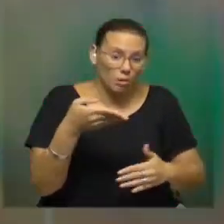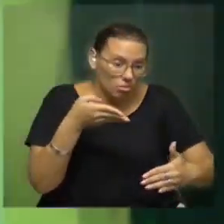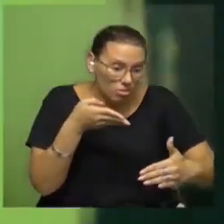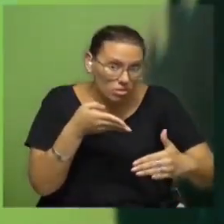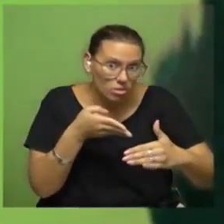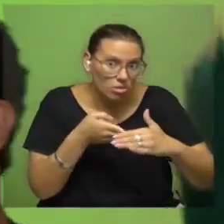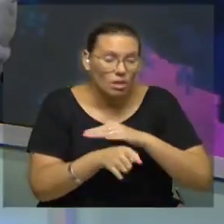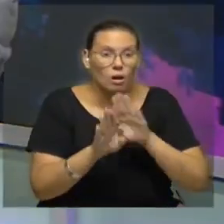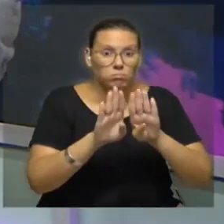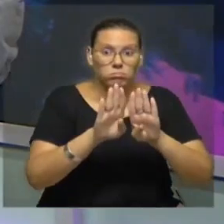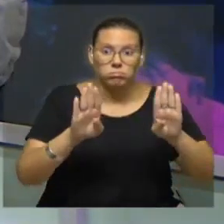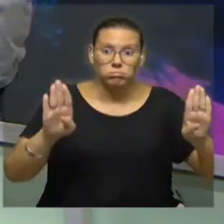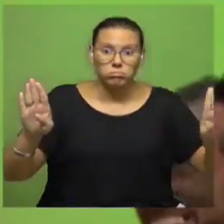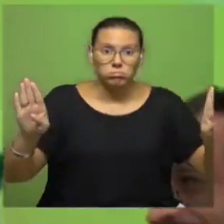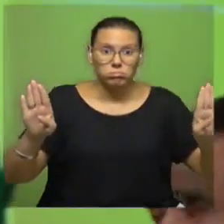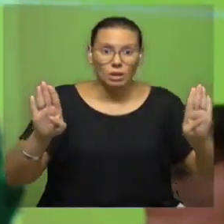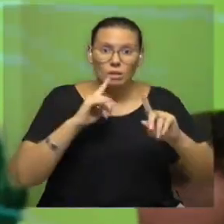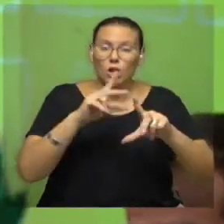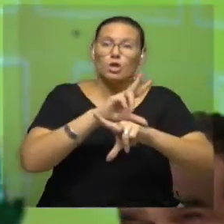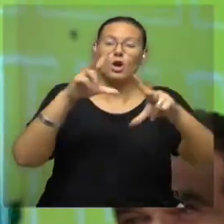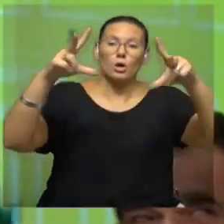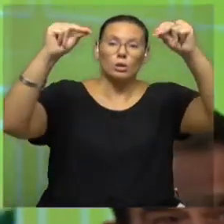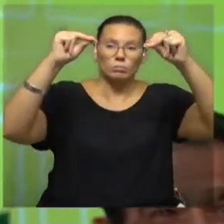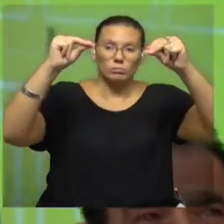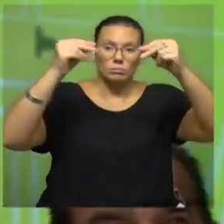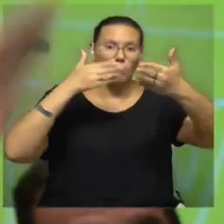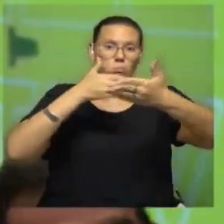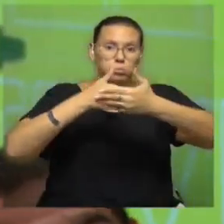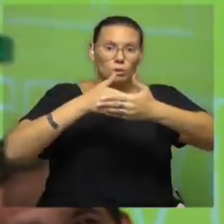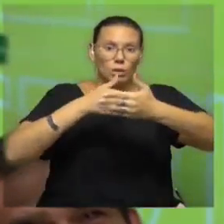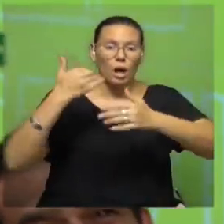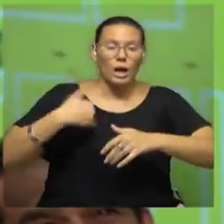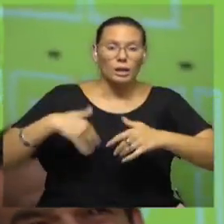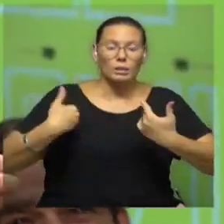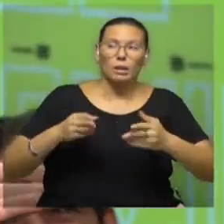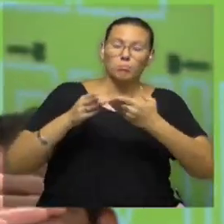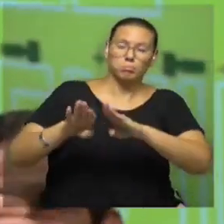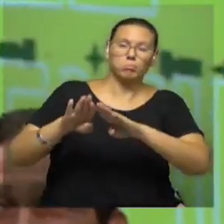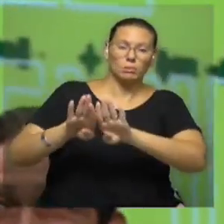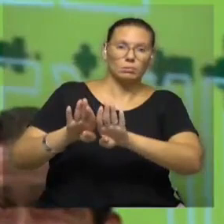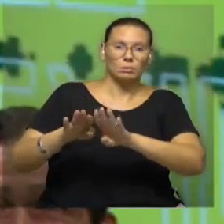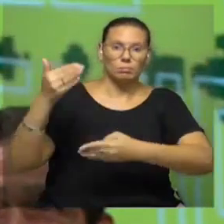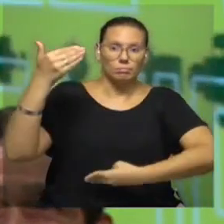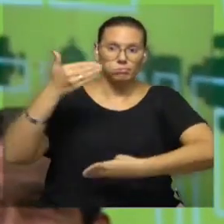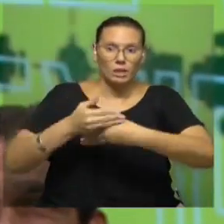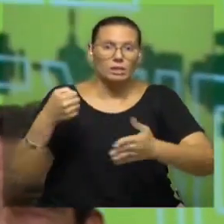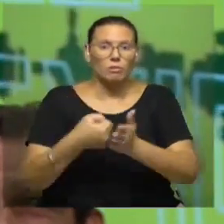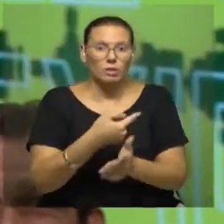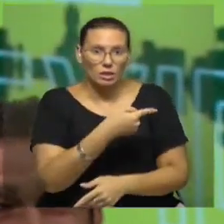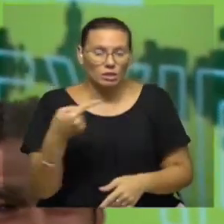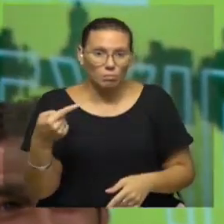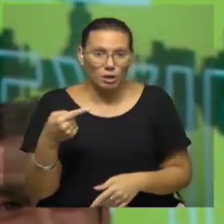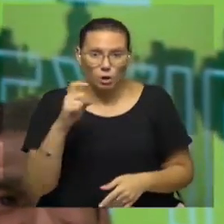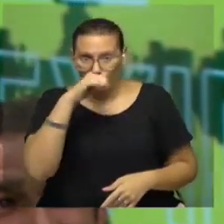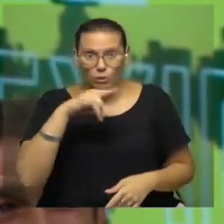la puertita. Y dice, y no, cierran todo porque ya cerraron todo en Buenos Aires. Fue cuando se, ese fin de semana que estaba en Montevideo Rock, se